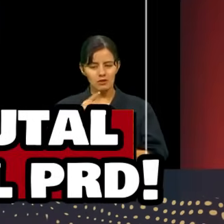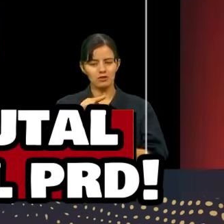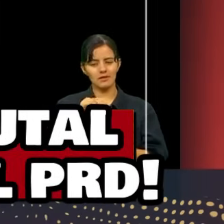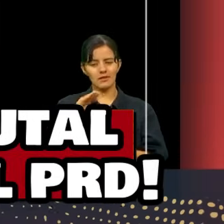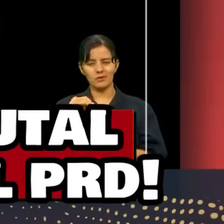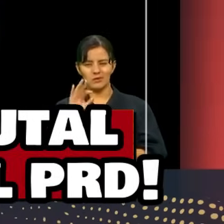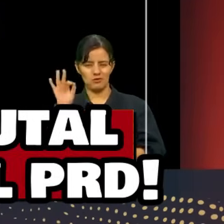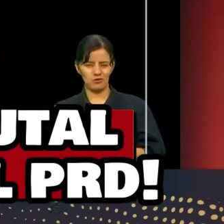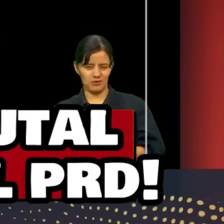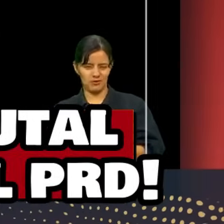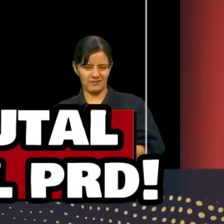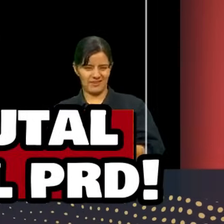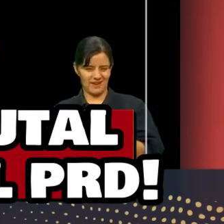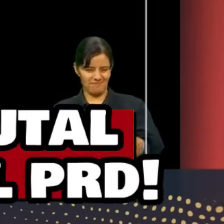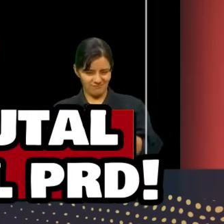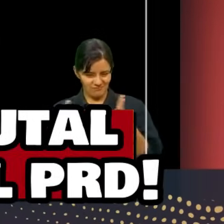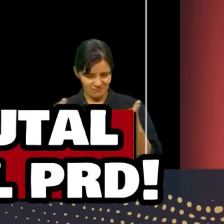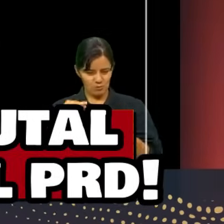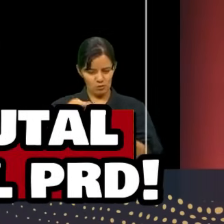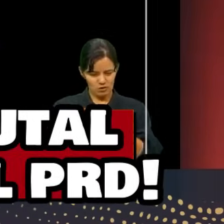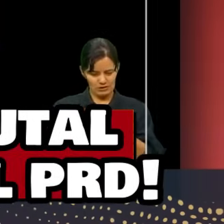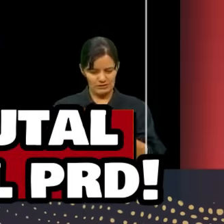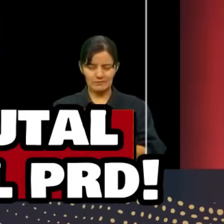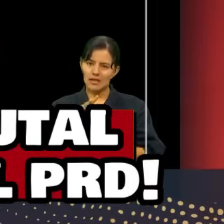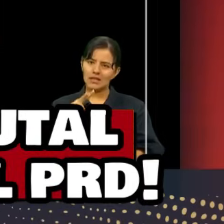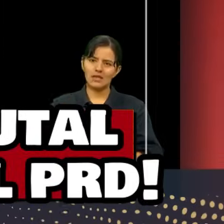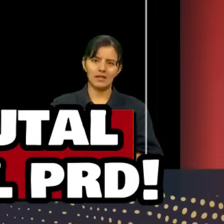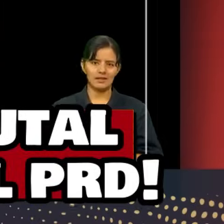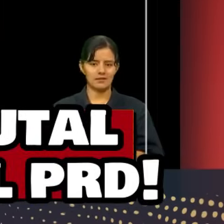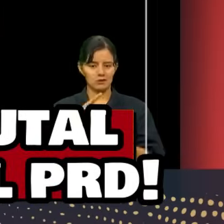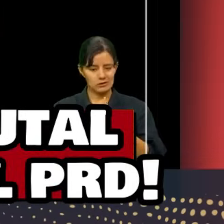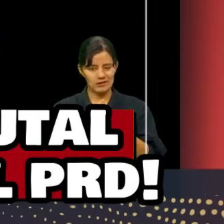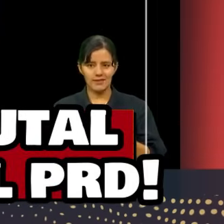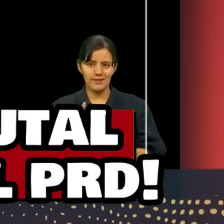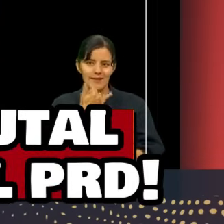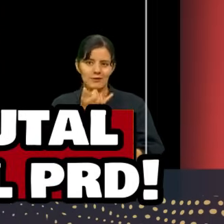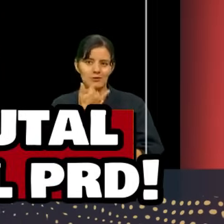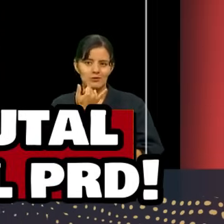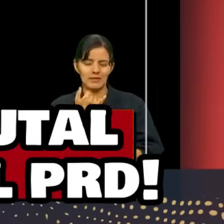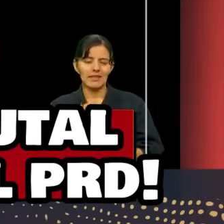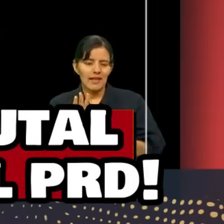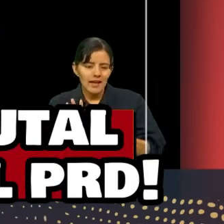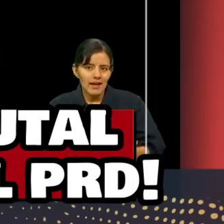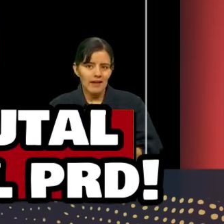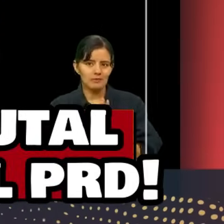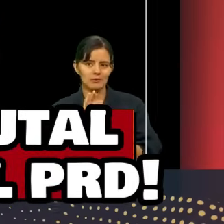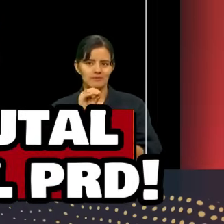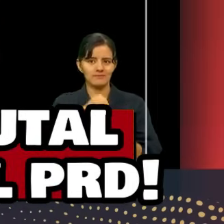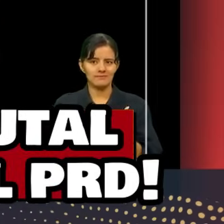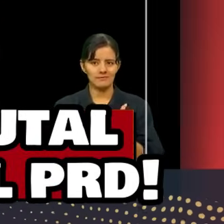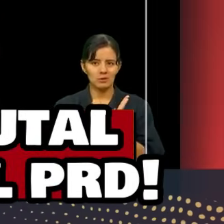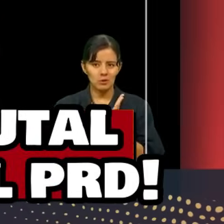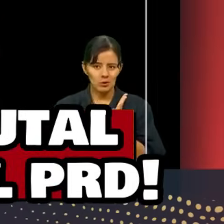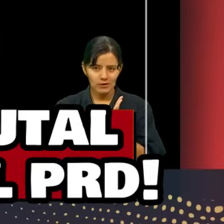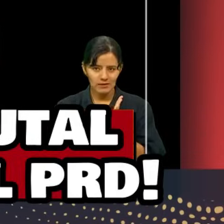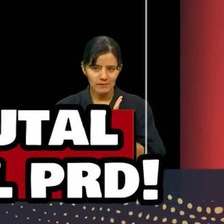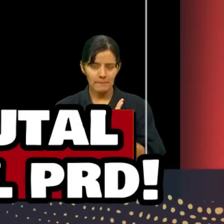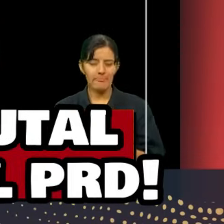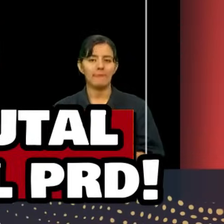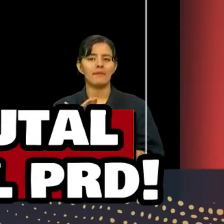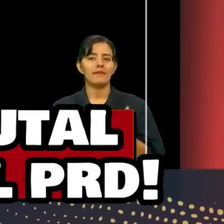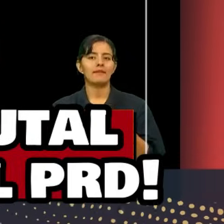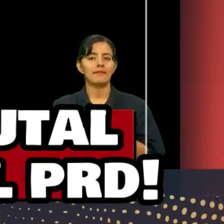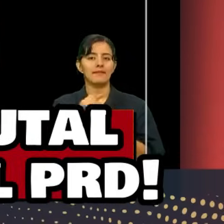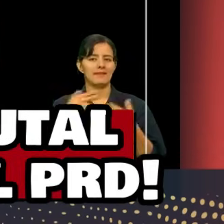estos paquetes que se han computado ciertos errores aritméticos, si se han corregido, repito, quiero apelar a los